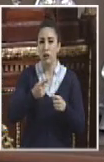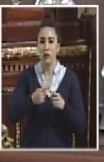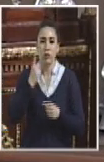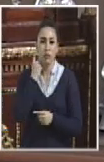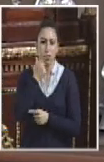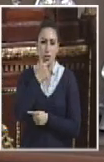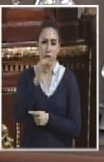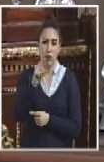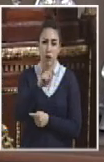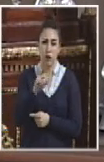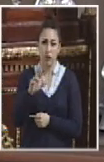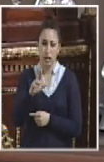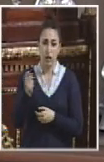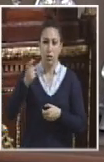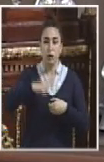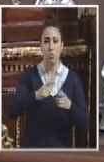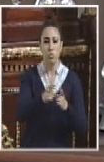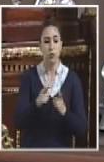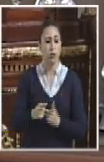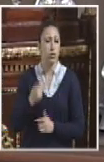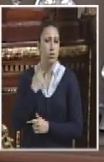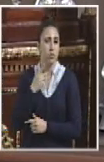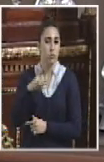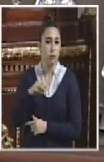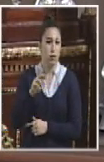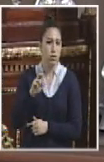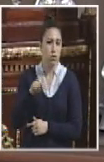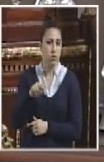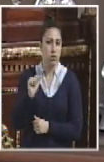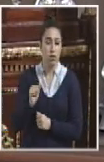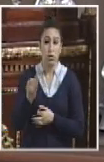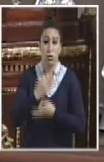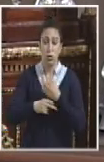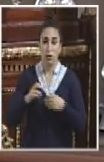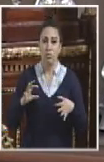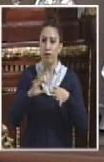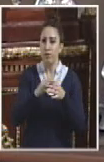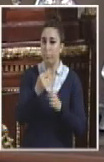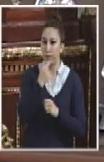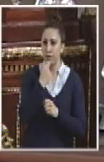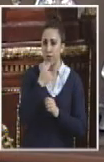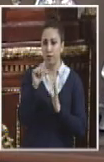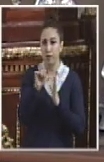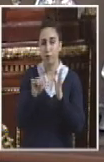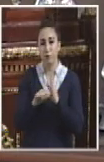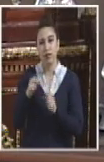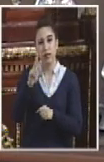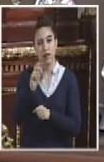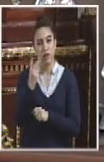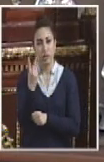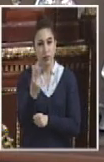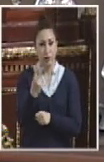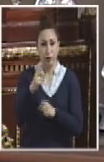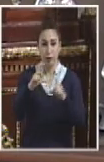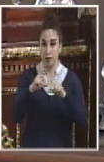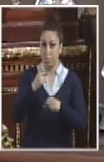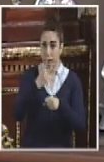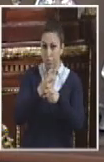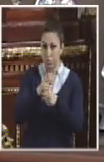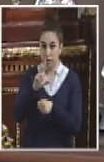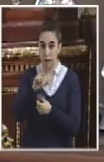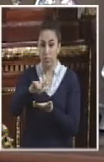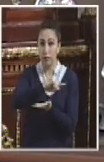Rubio Aldarán, integrante del Grupo Parlamentario de Morena, con fundamento en lo dispuesto por los artículos 32, fracciones segunda